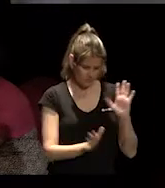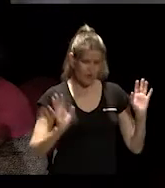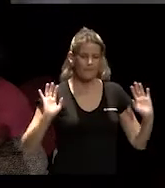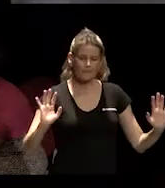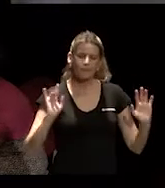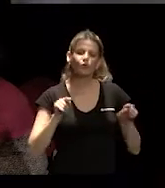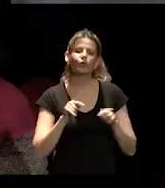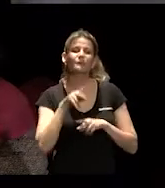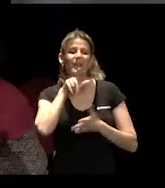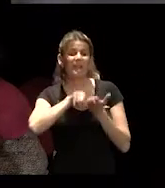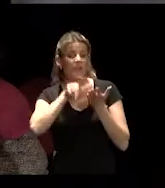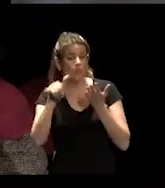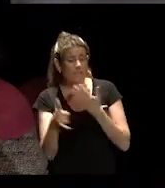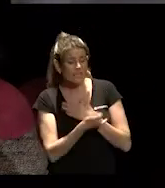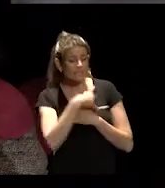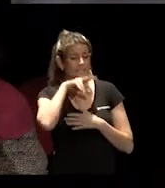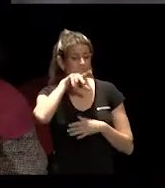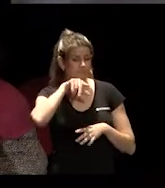la dramaturgia, esté cuidada,